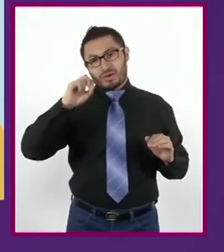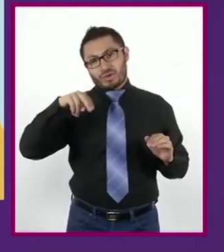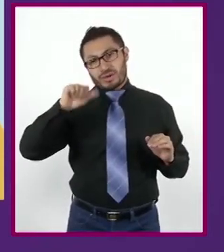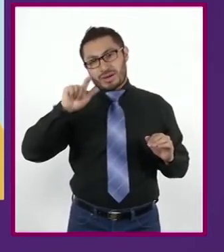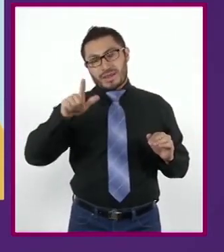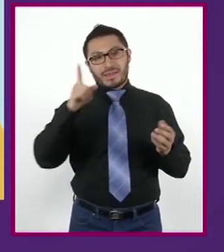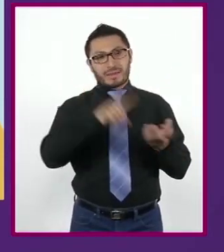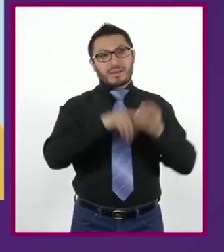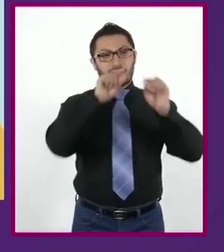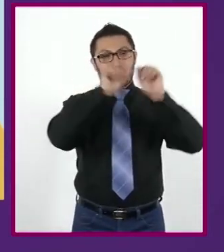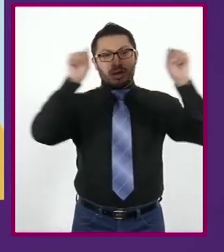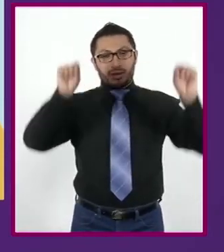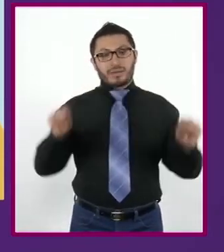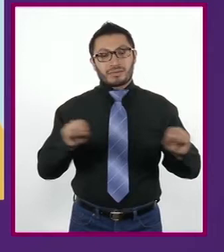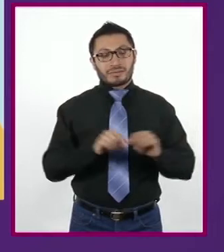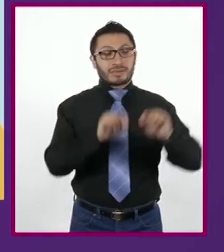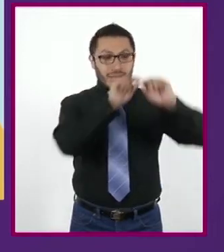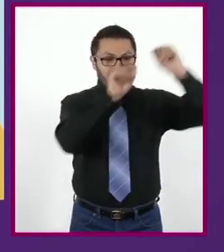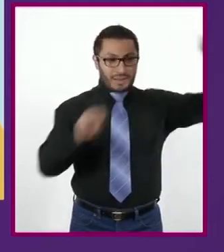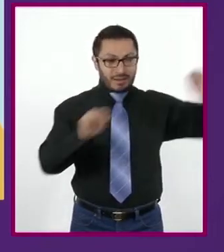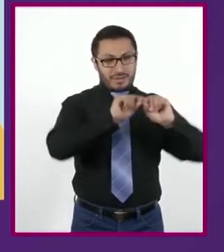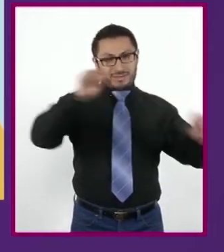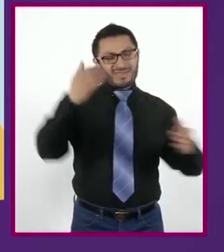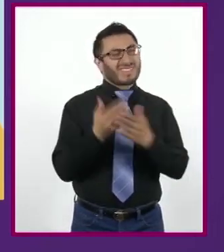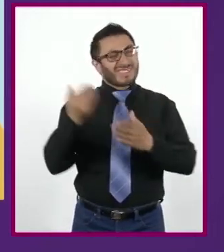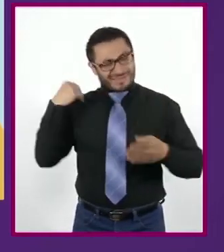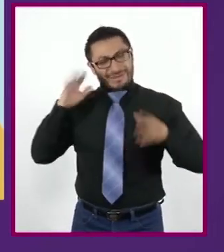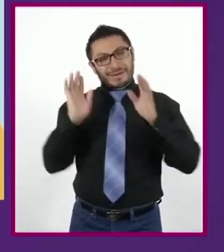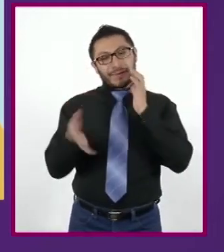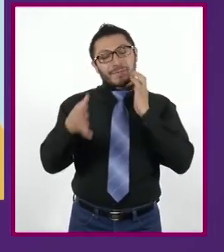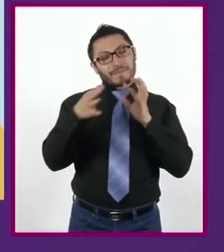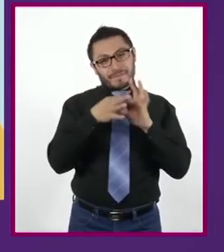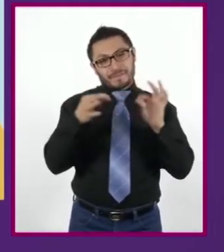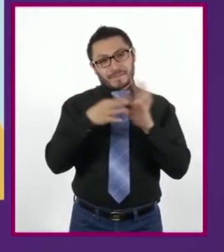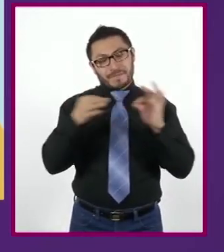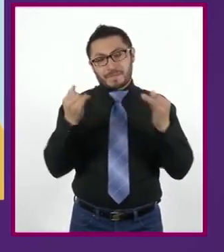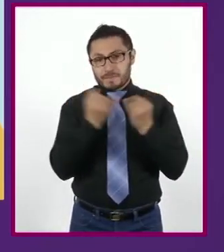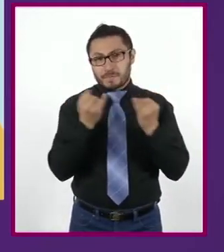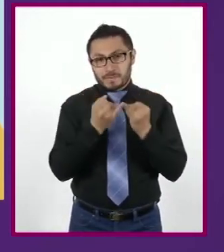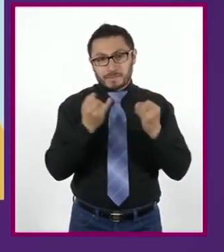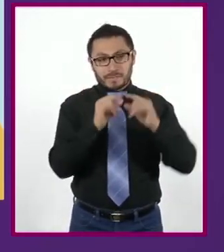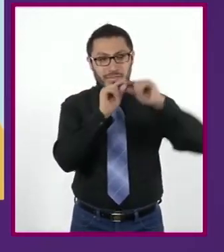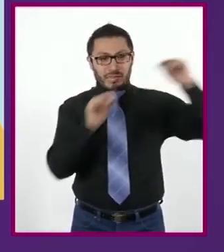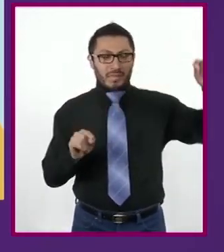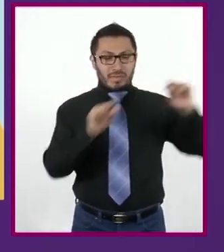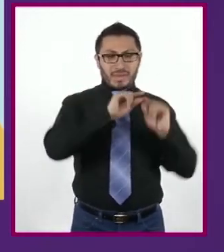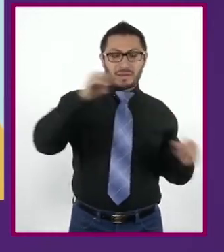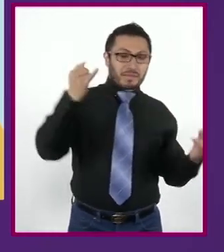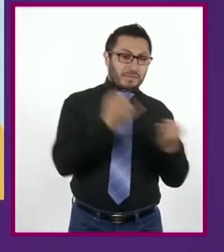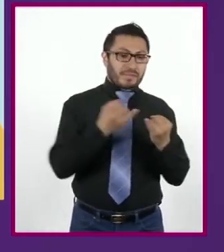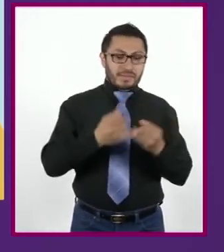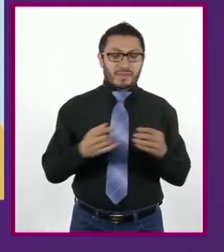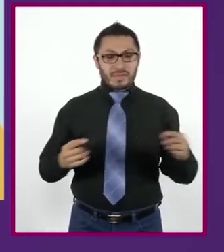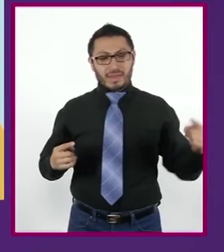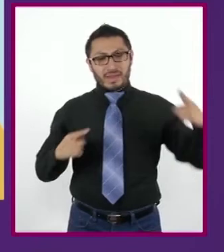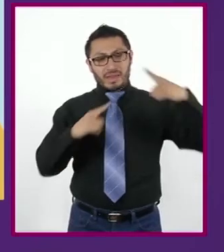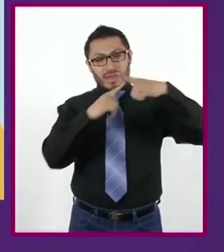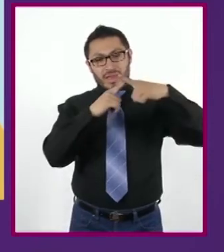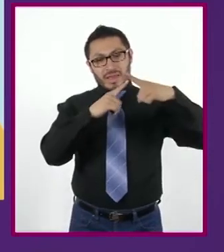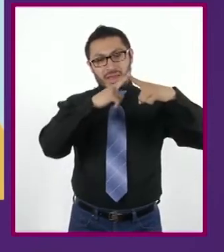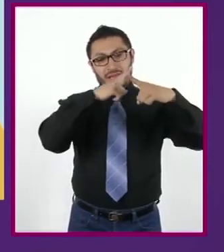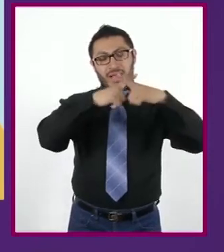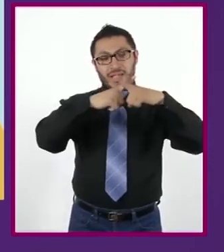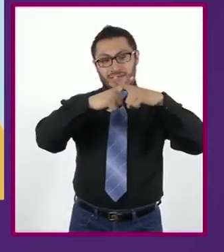Ambas diagonales, lo vimos anteriormente, son iguales y se cortan en su punto medio.